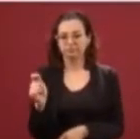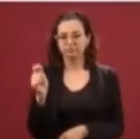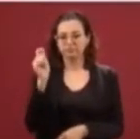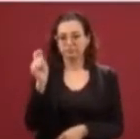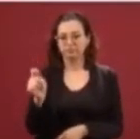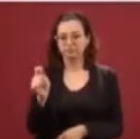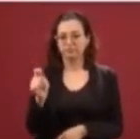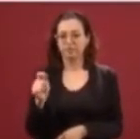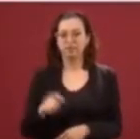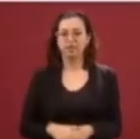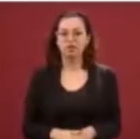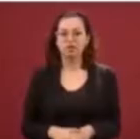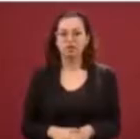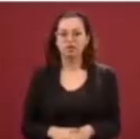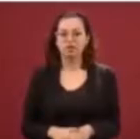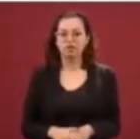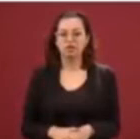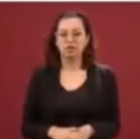Detente.